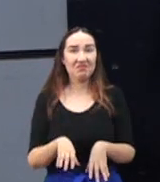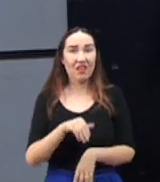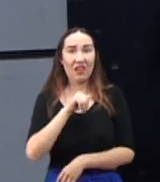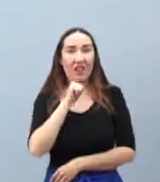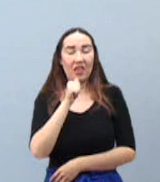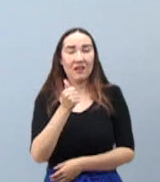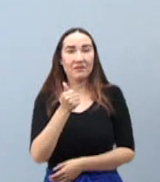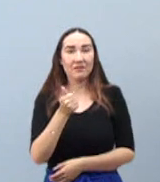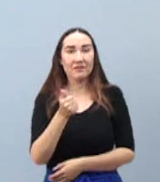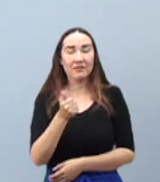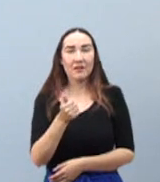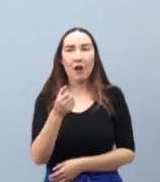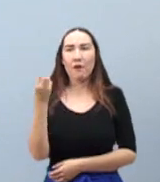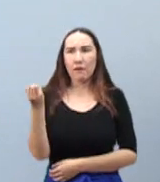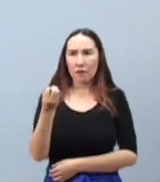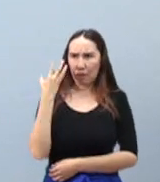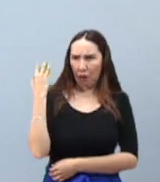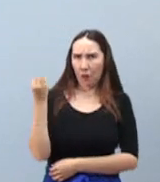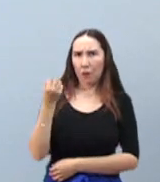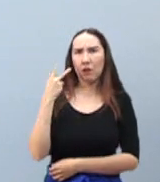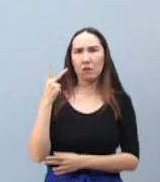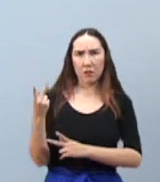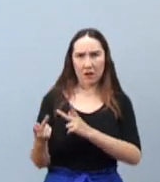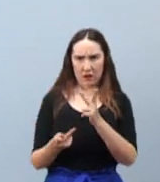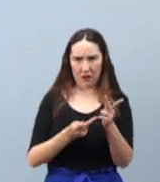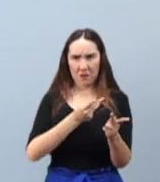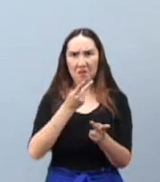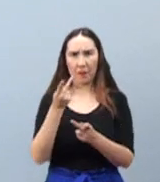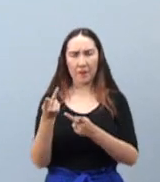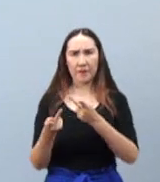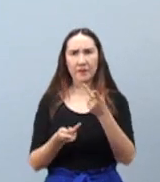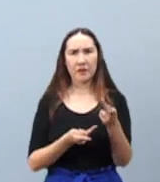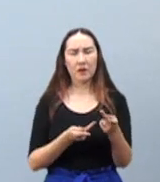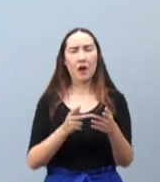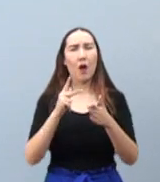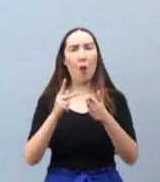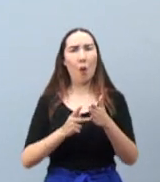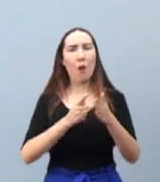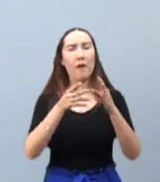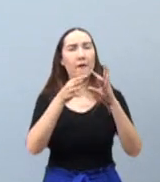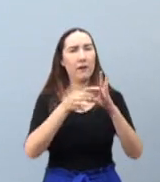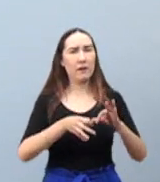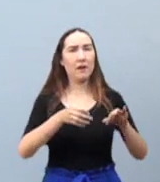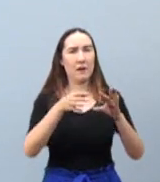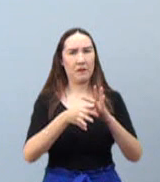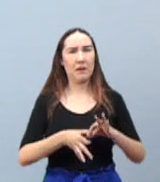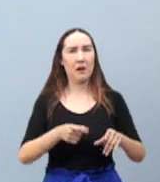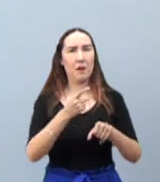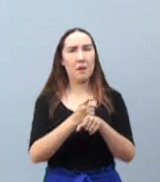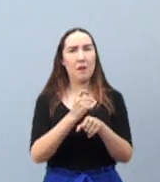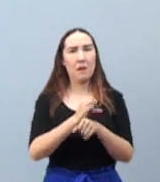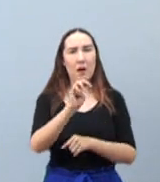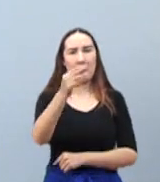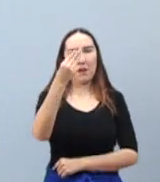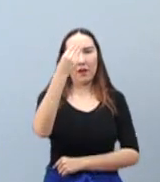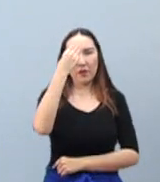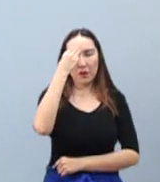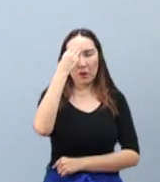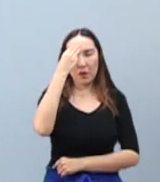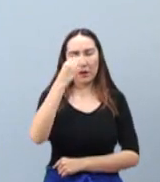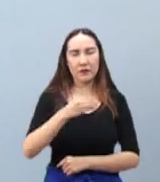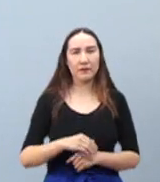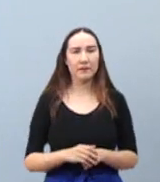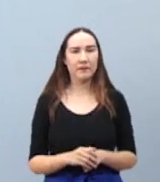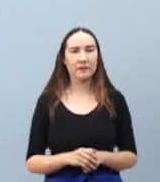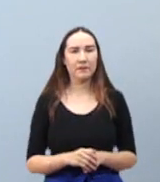Hubo foros de consulta, vuelvo a lo mismo, empezando con el de Matehuala, que estuvo...